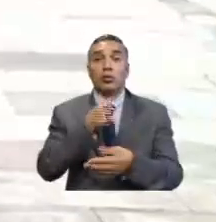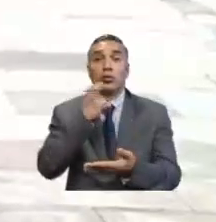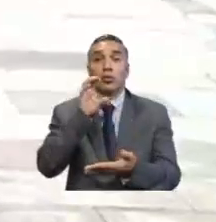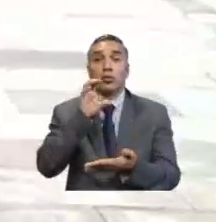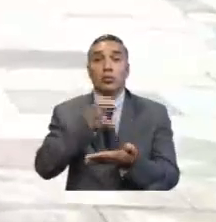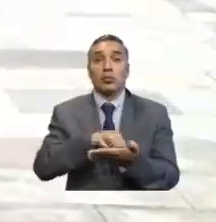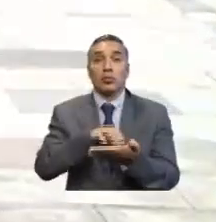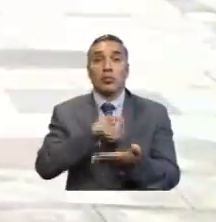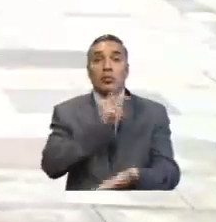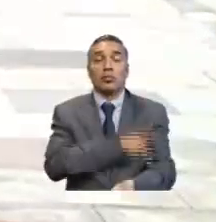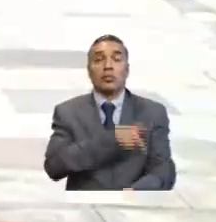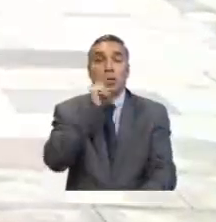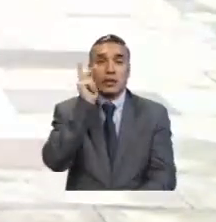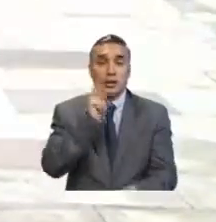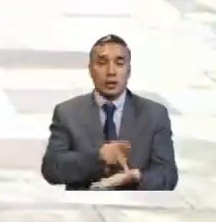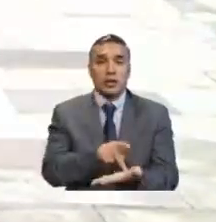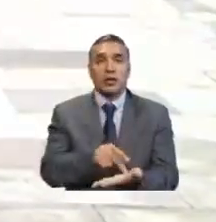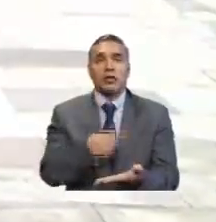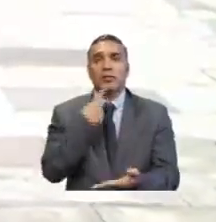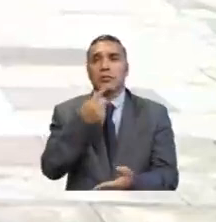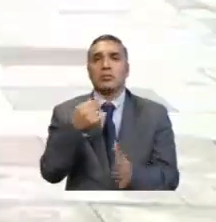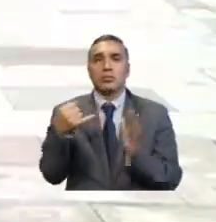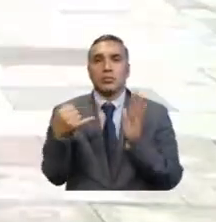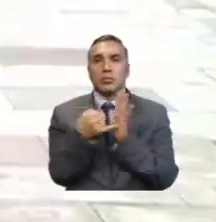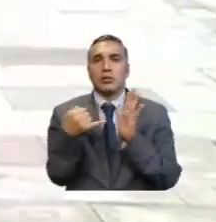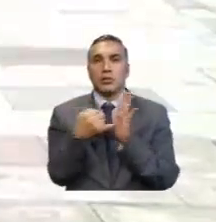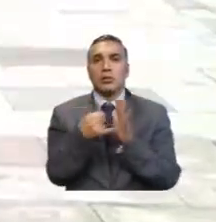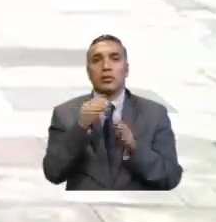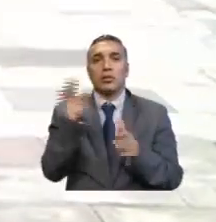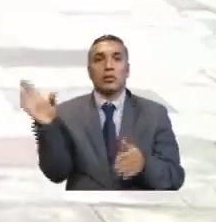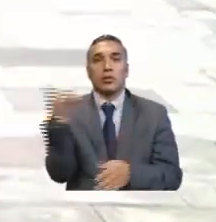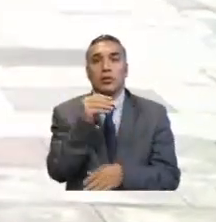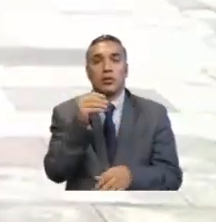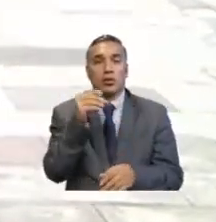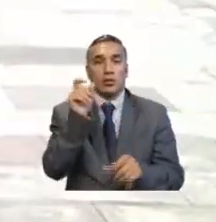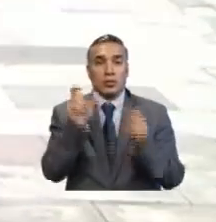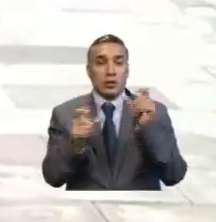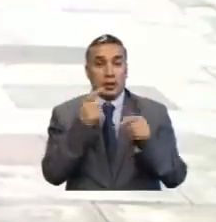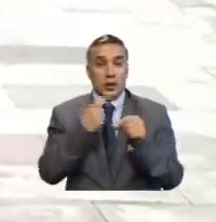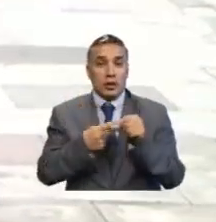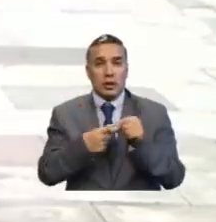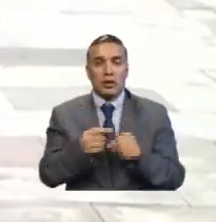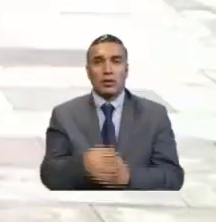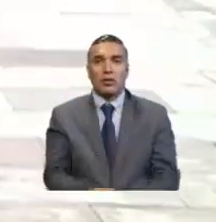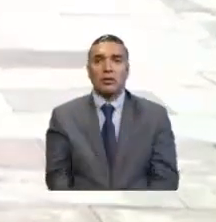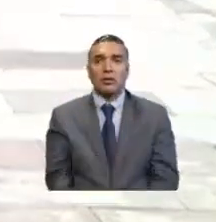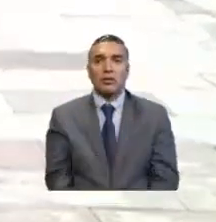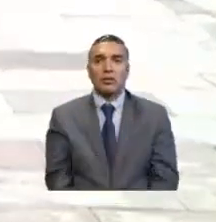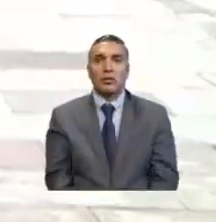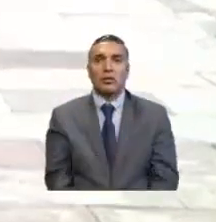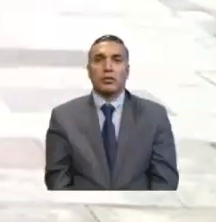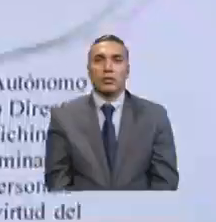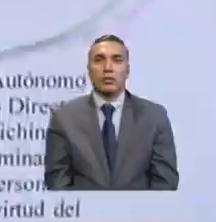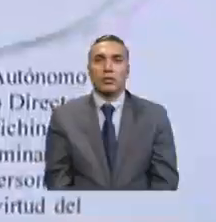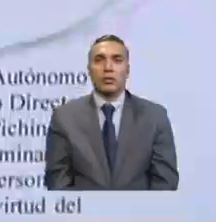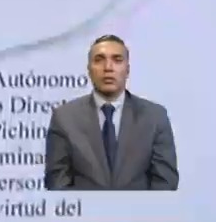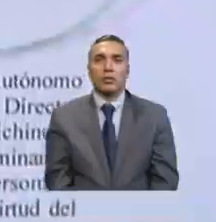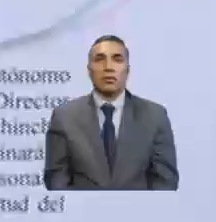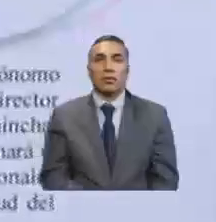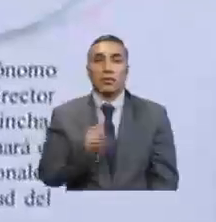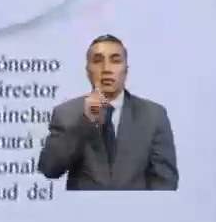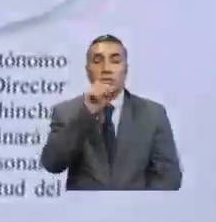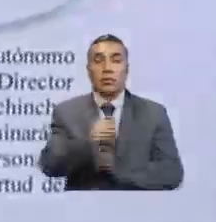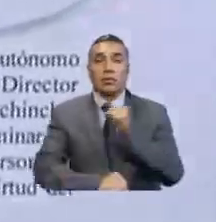Pichincha establece un impuesto a los quiteños y pichinchanos que significará que van a recoger en un